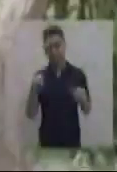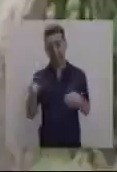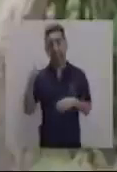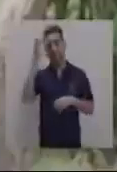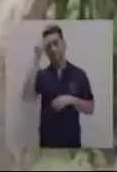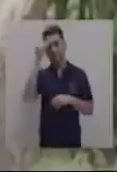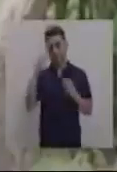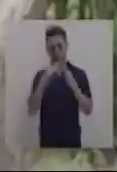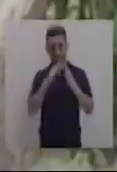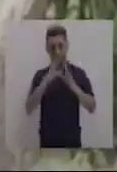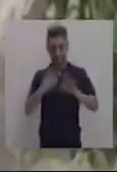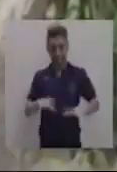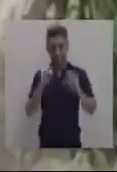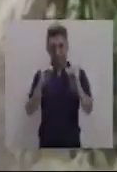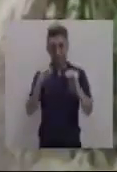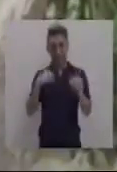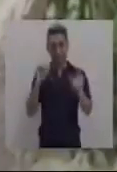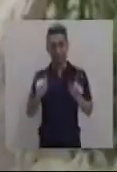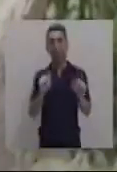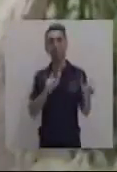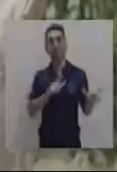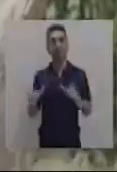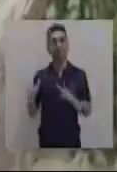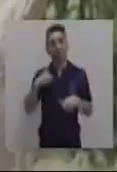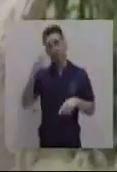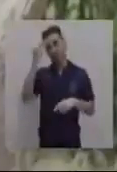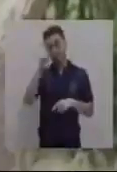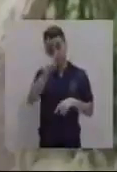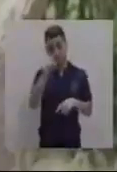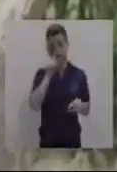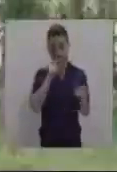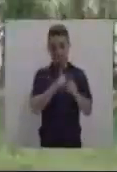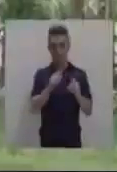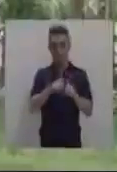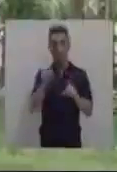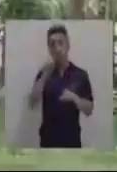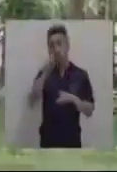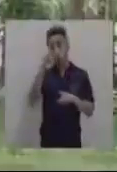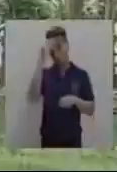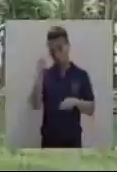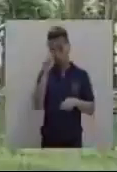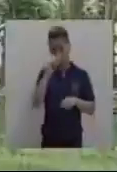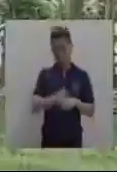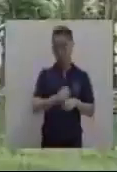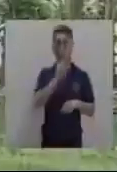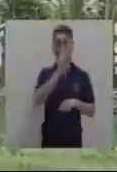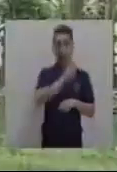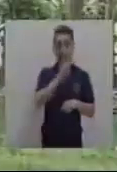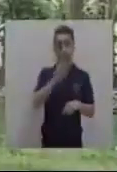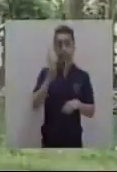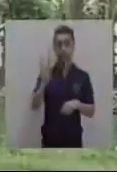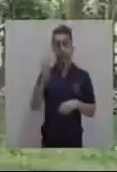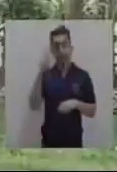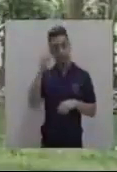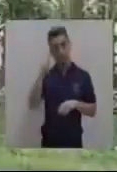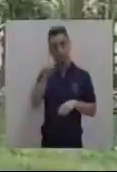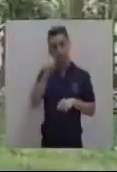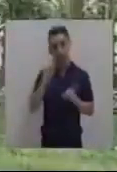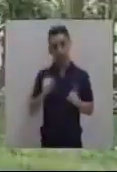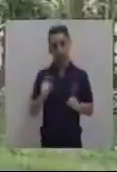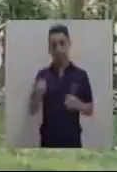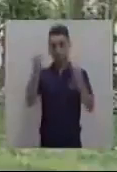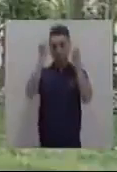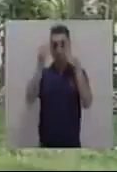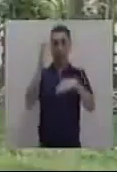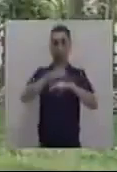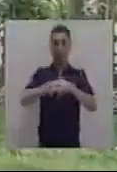Bienvenidos a Aprendo en Casa. Yo ya estoy listo para aprender, espero que ustedes también. Y no te olvides de ingresar a nuestro portal de internet para reforzar